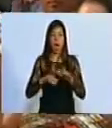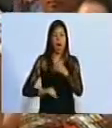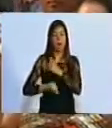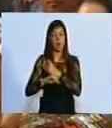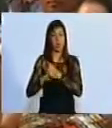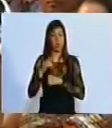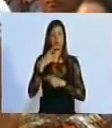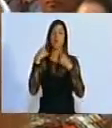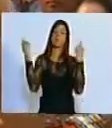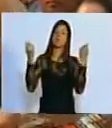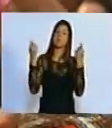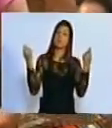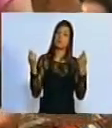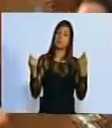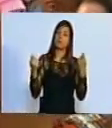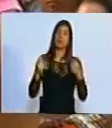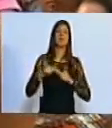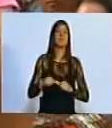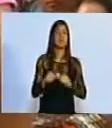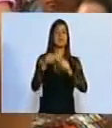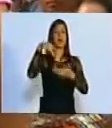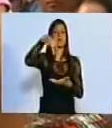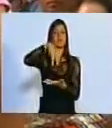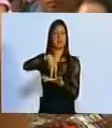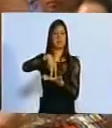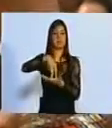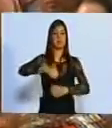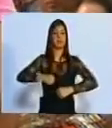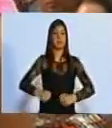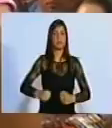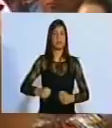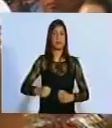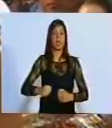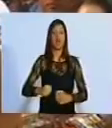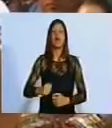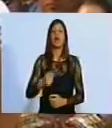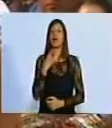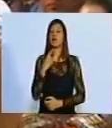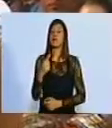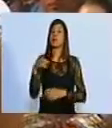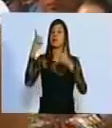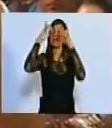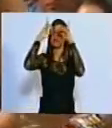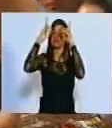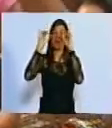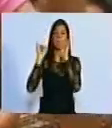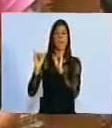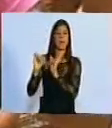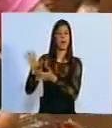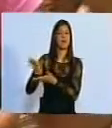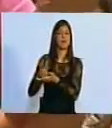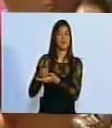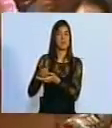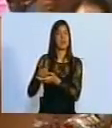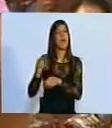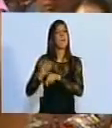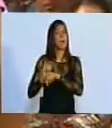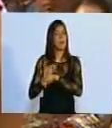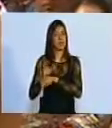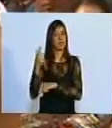nuestro pueblo venezolano que sigamos de pie. Y que lo decía usted, presidenta, hace algunos